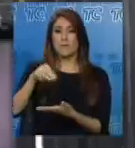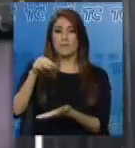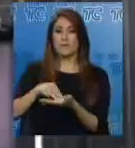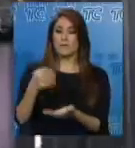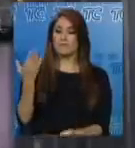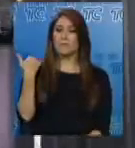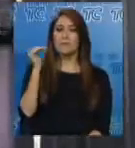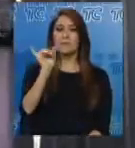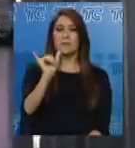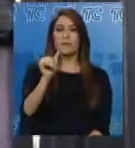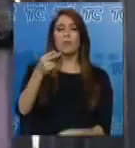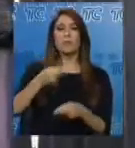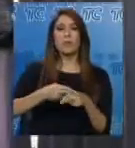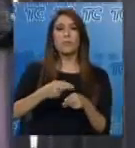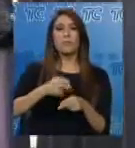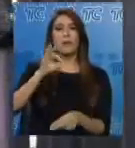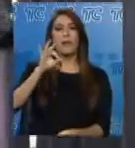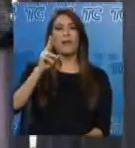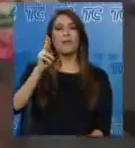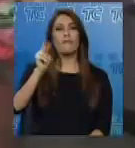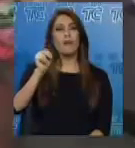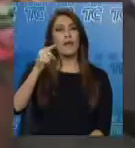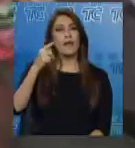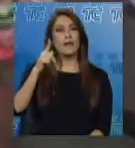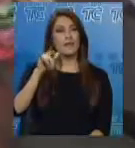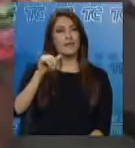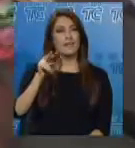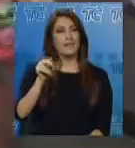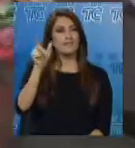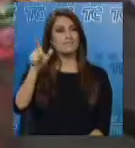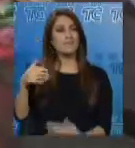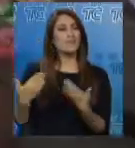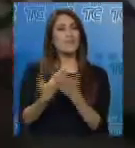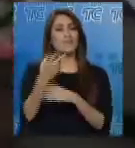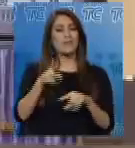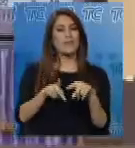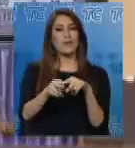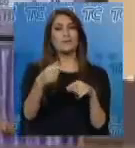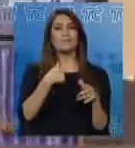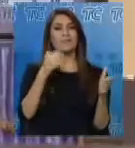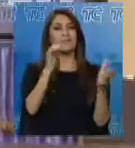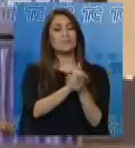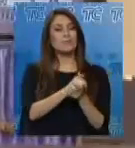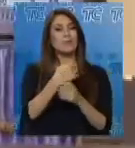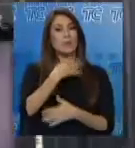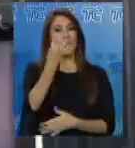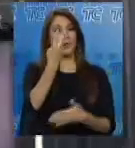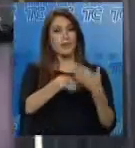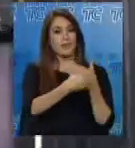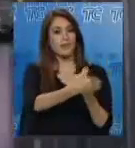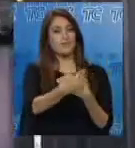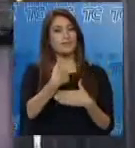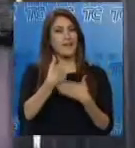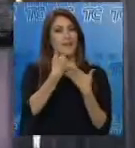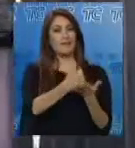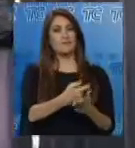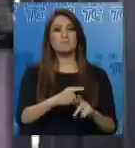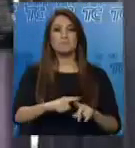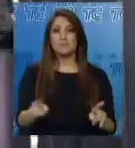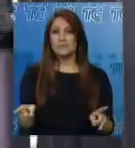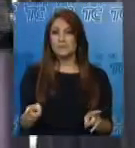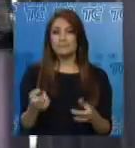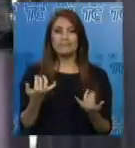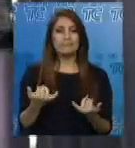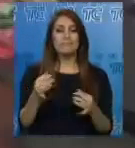sábado, Franklin Moreira inauguraba su local de venta de comida, con el que esperaba ayudar a su esposa y 4 hijos. Pero según versiones,